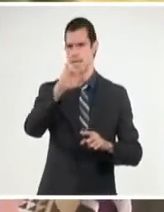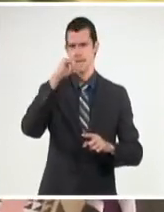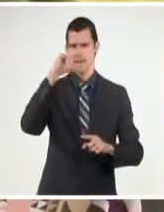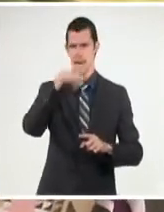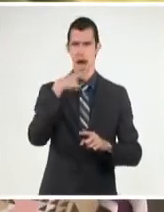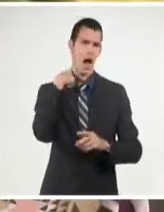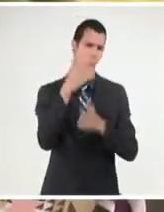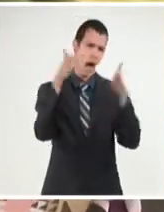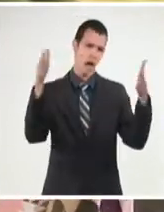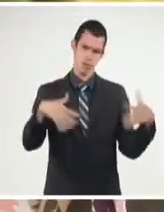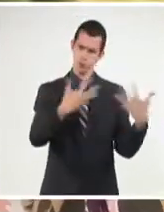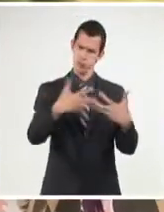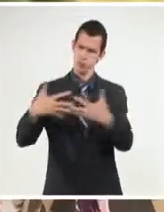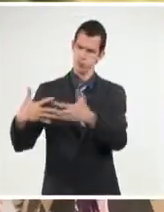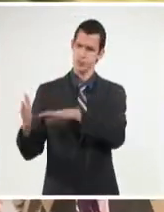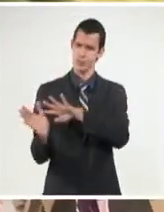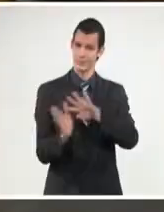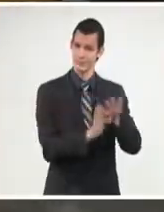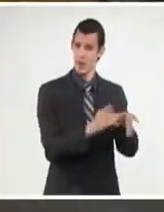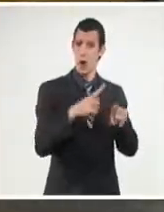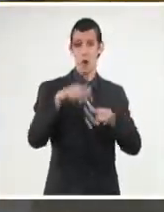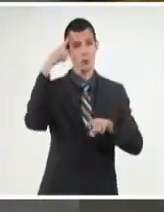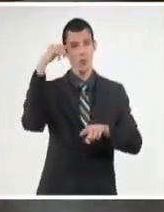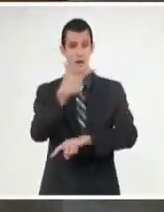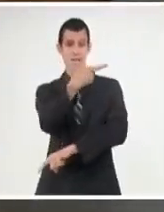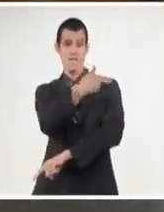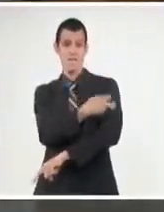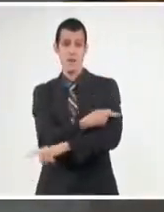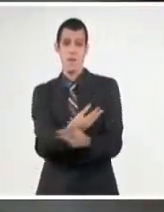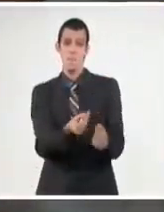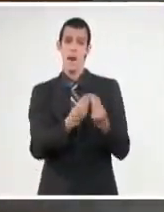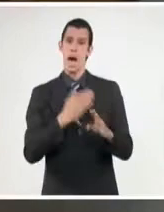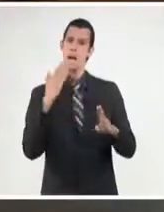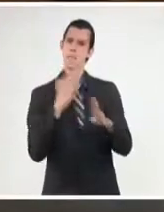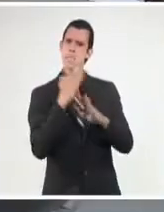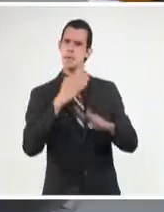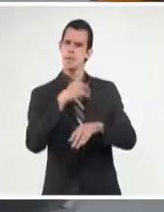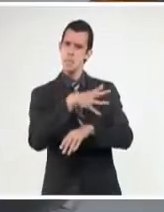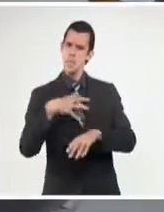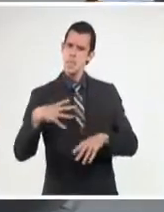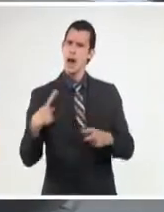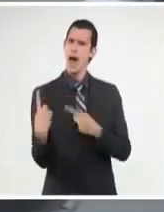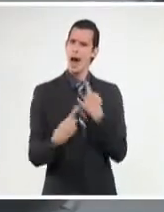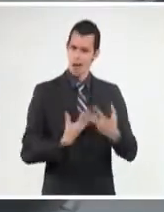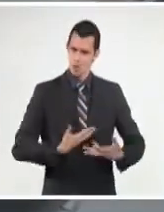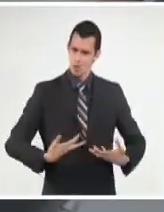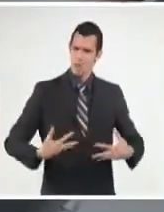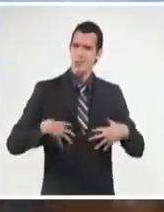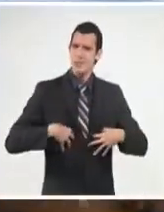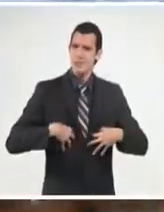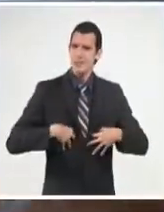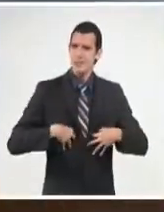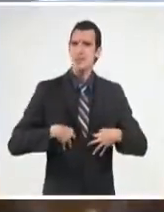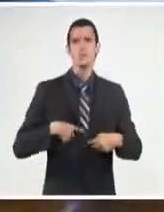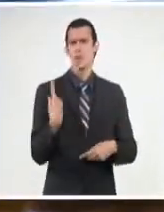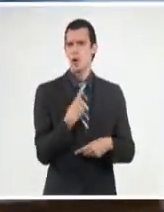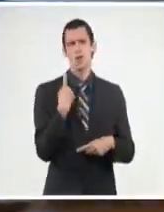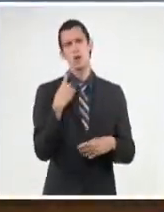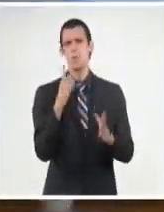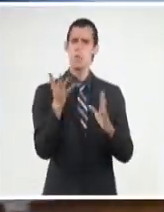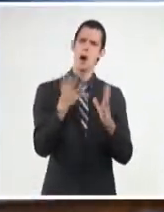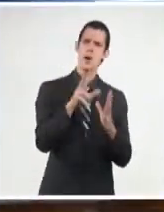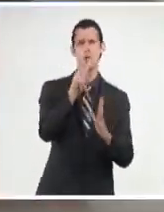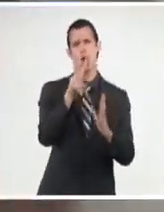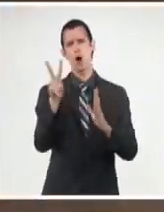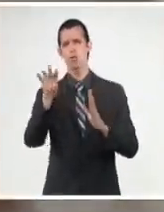de 2 a 3 meses de producción. Los especialistas no sacrifican aquí cada uno de los controles de calidad y